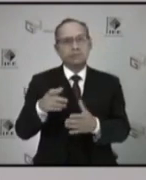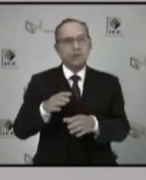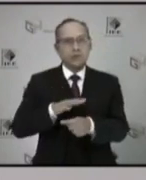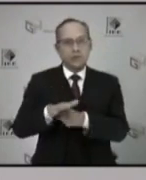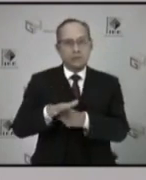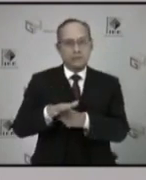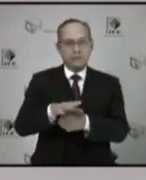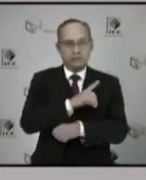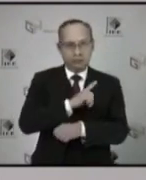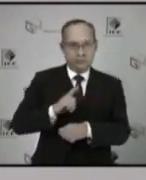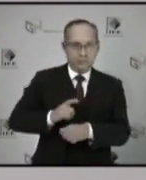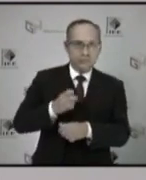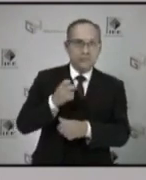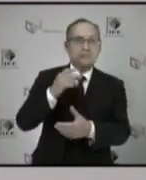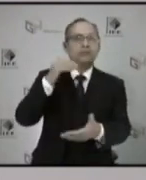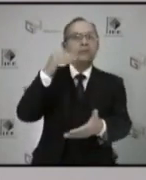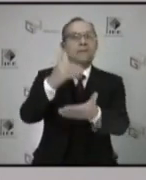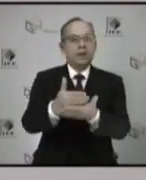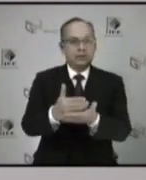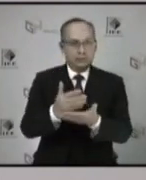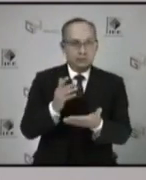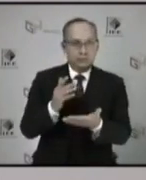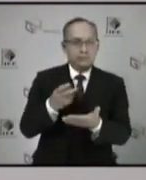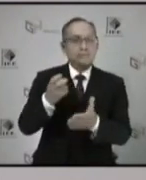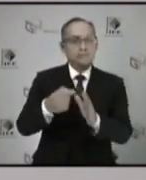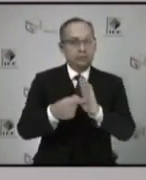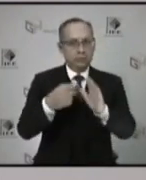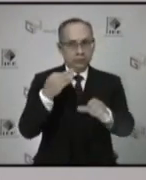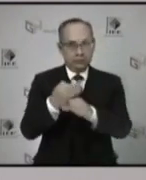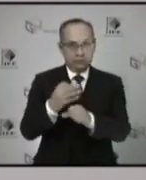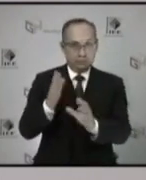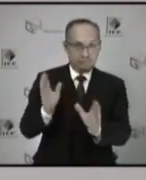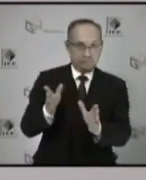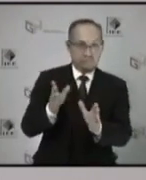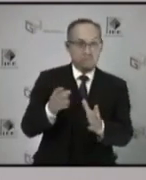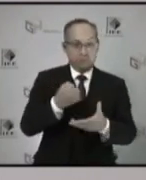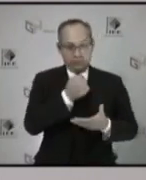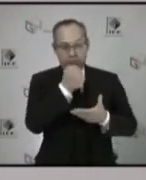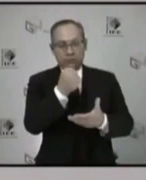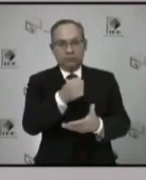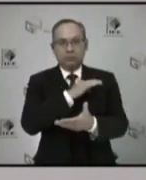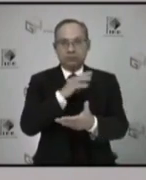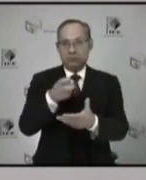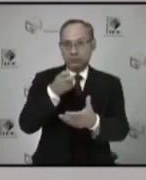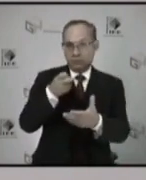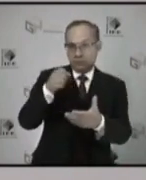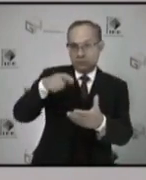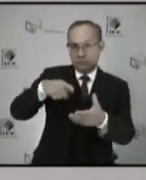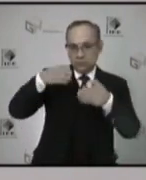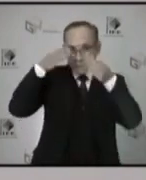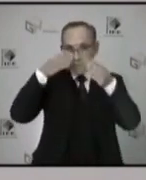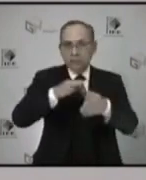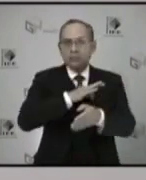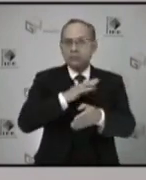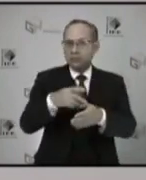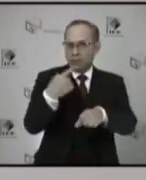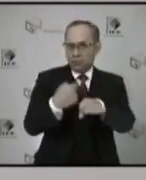basta a utilizar de una manera incorrecta los recursos públicos. Se pueden atender esta y todas las